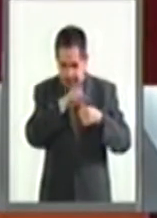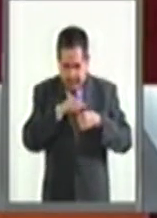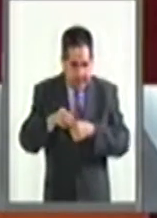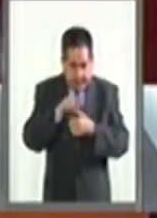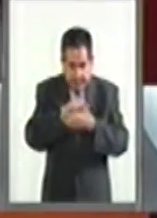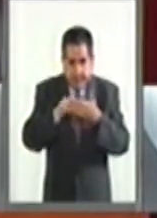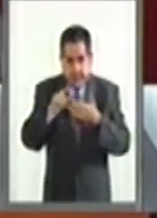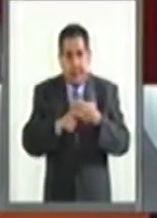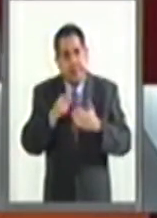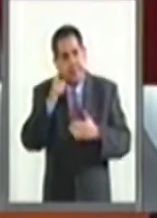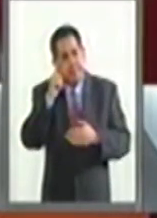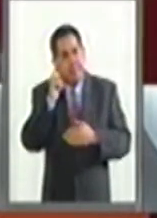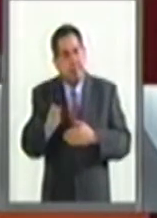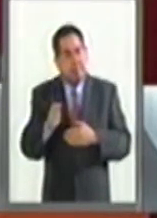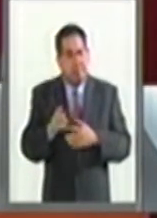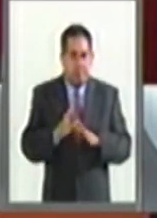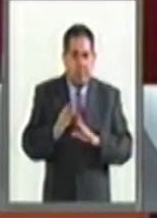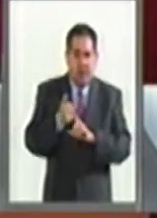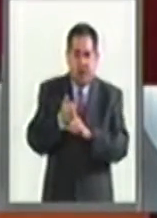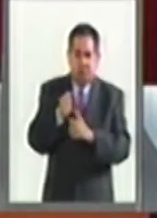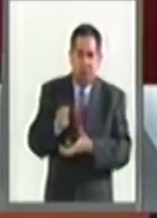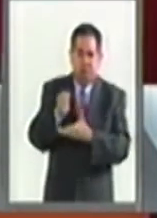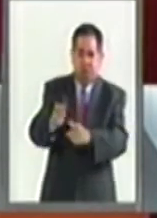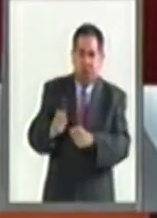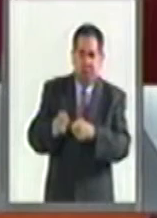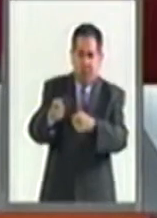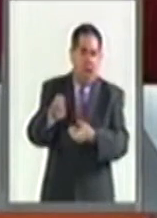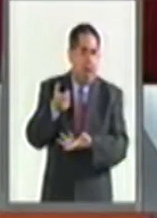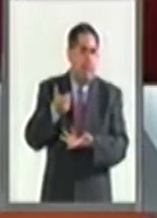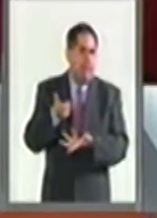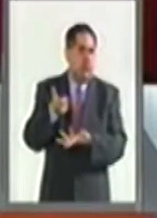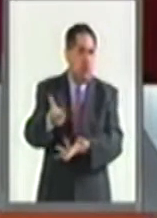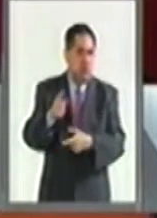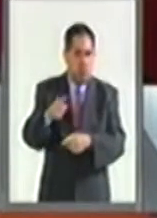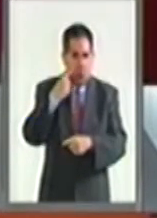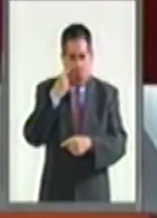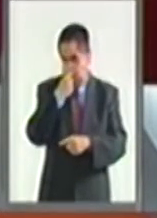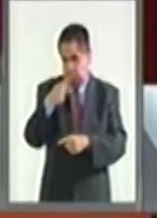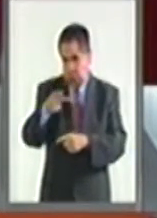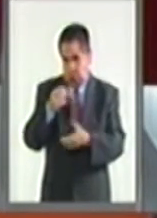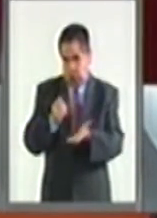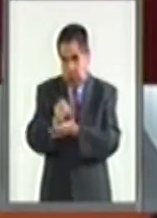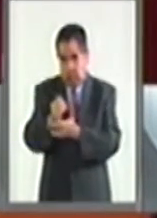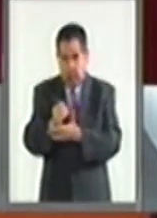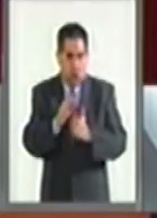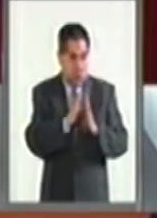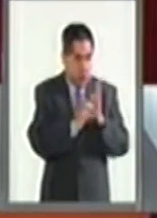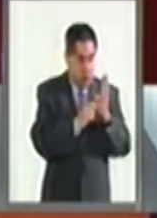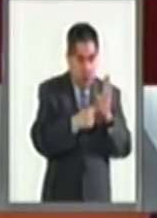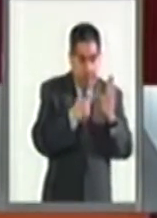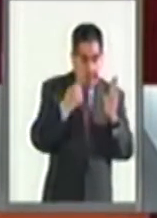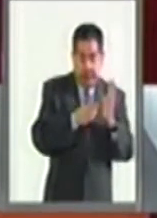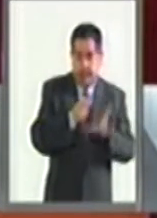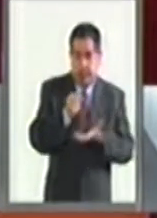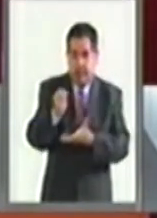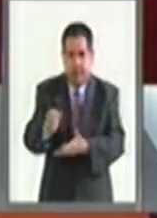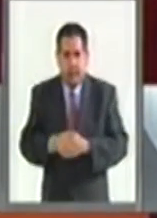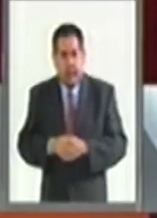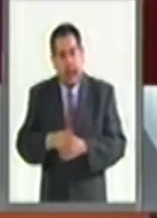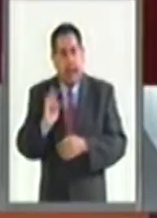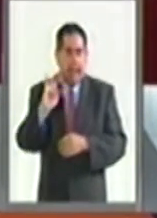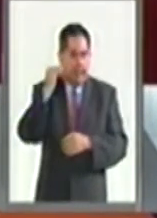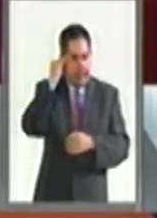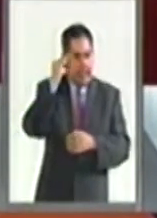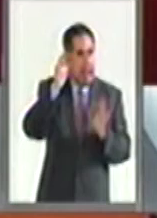electorales gozarían de autonomía presupuestaria constitucional. Por tal razón, en un mundo